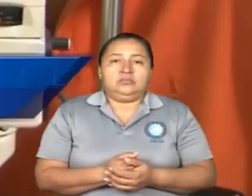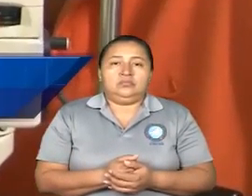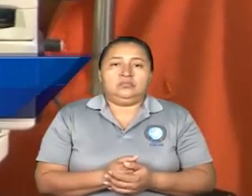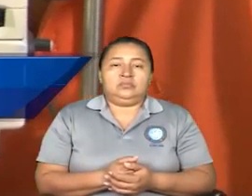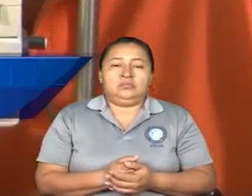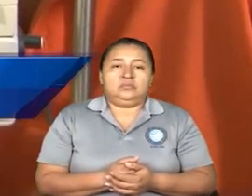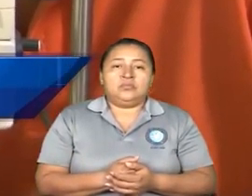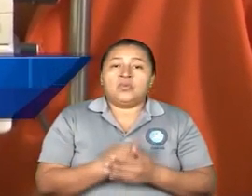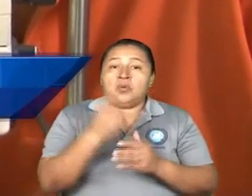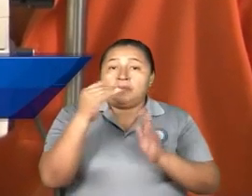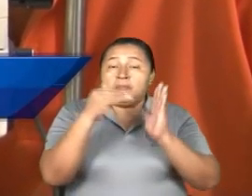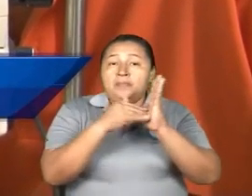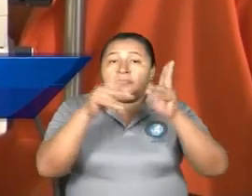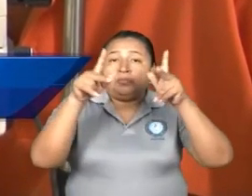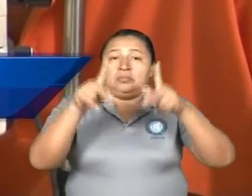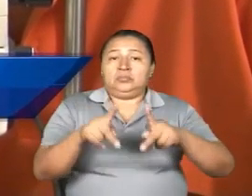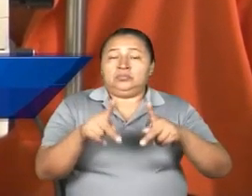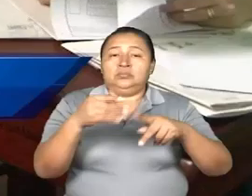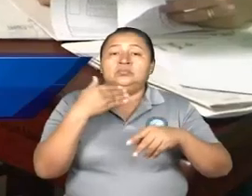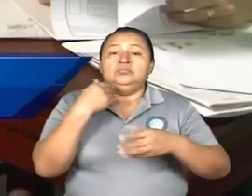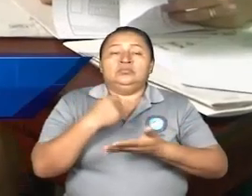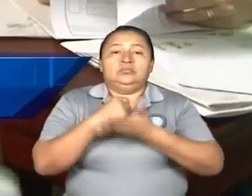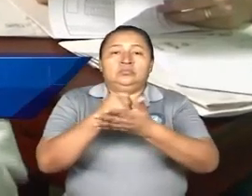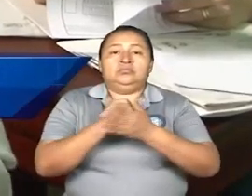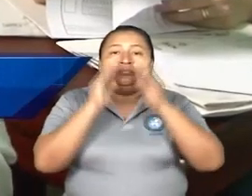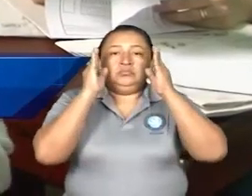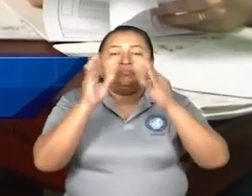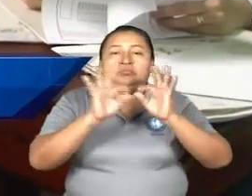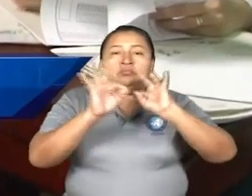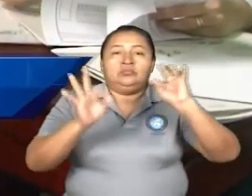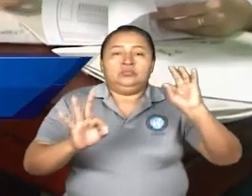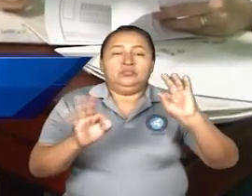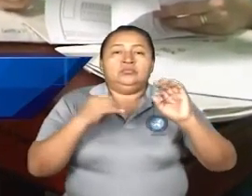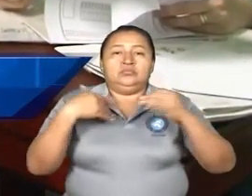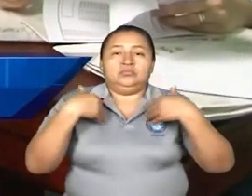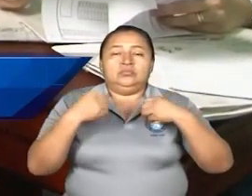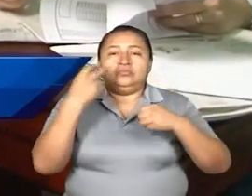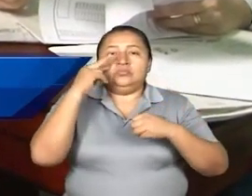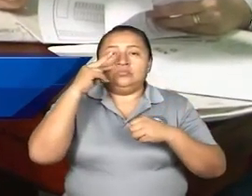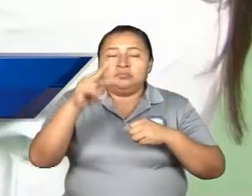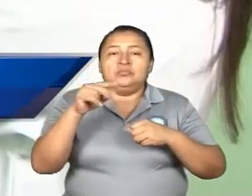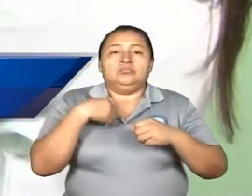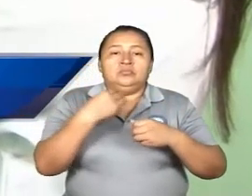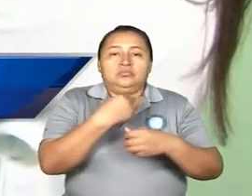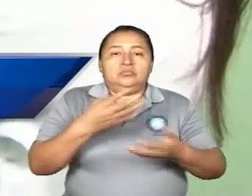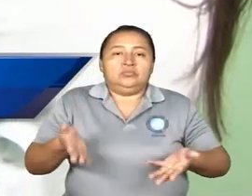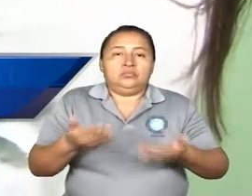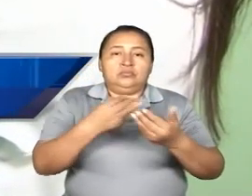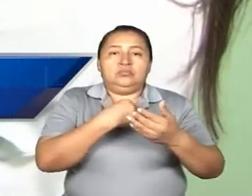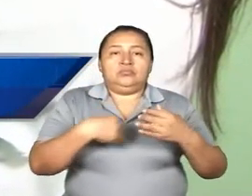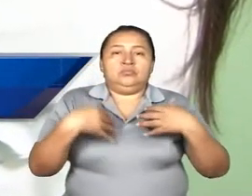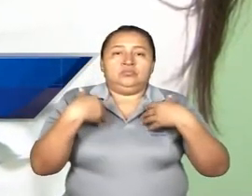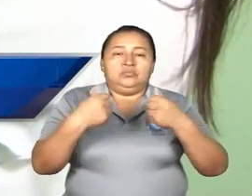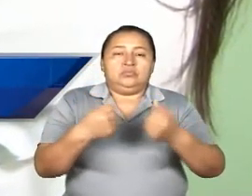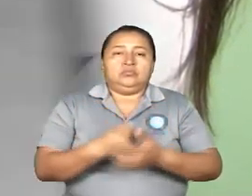Mil beneficiarios fueron atendidos en la Feria de Salud Visual promovida por el Ministerio de Salud.